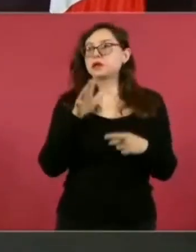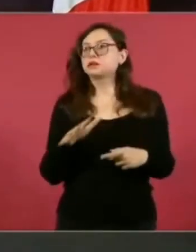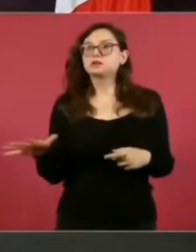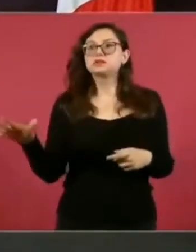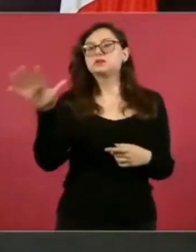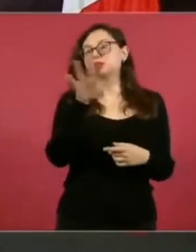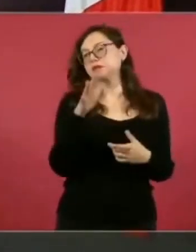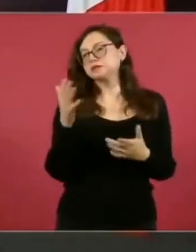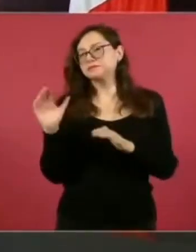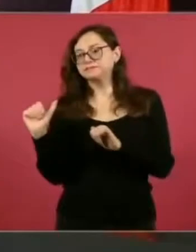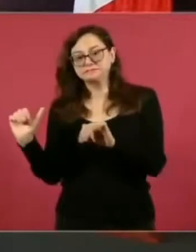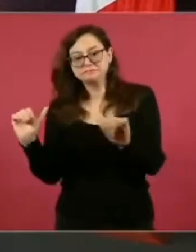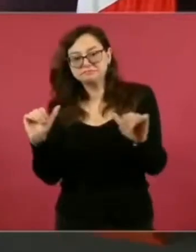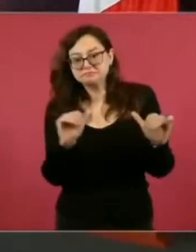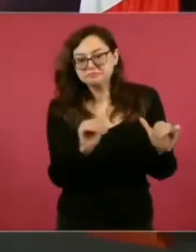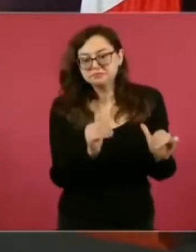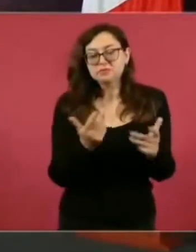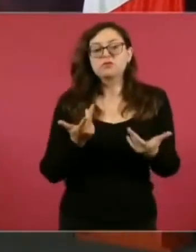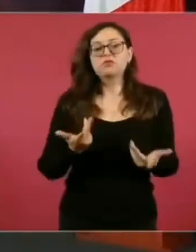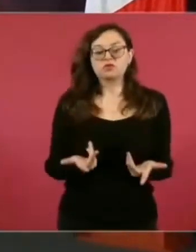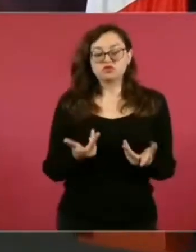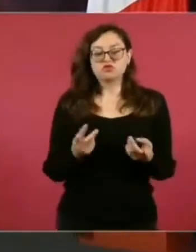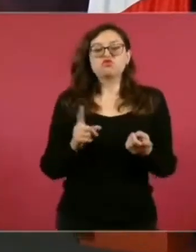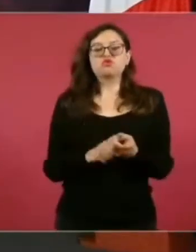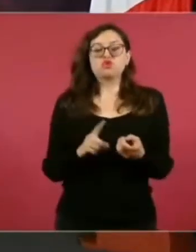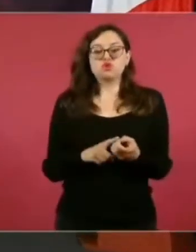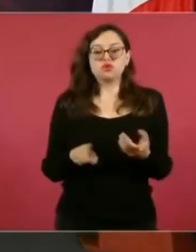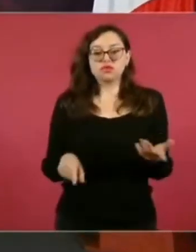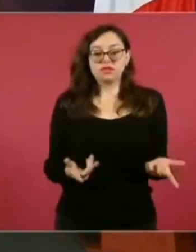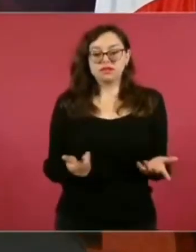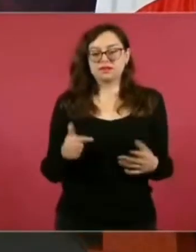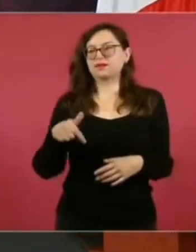mejor que explicándoles